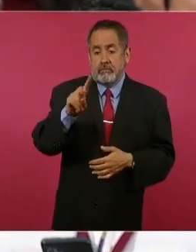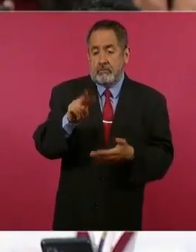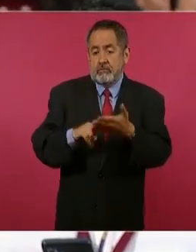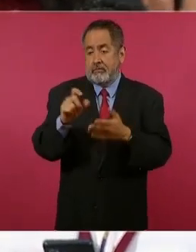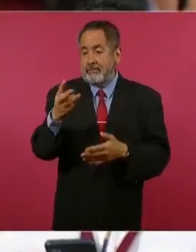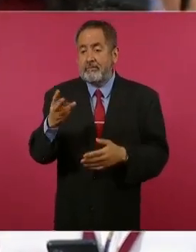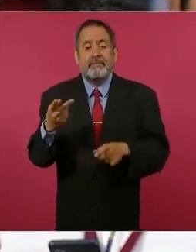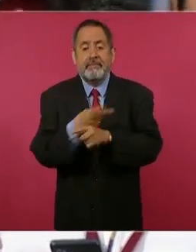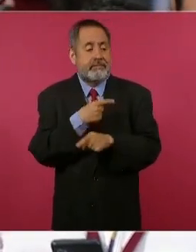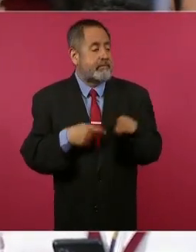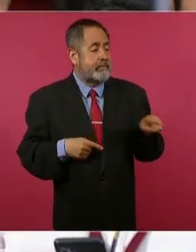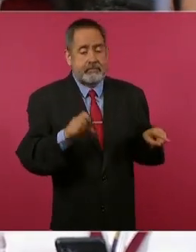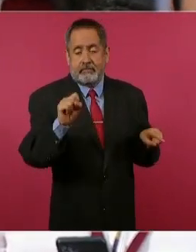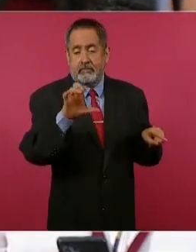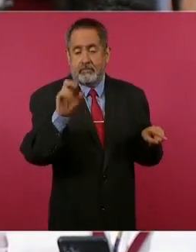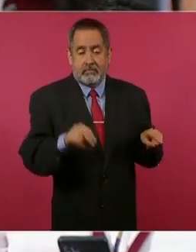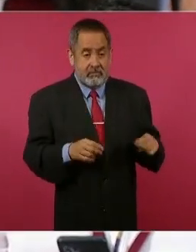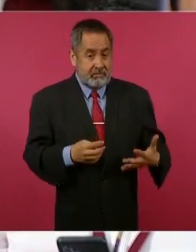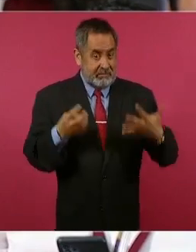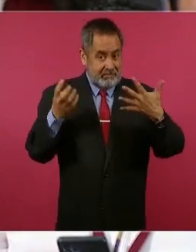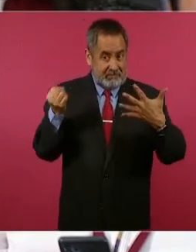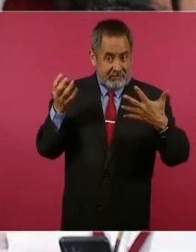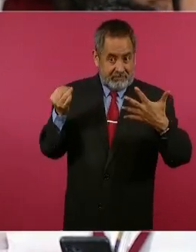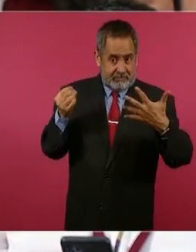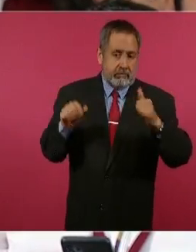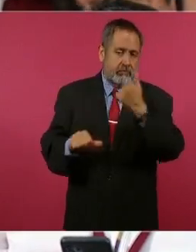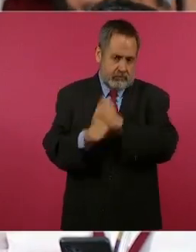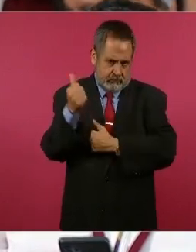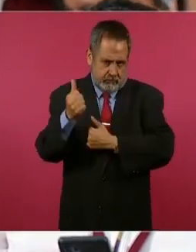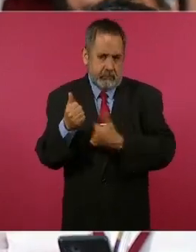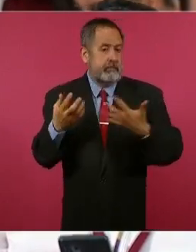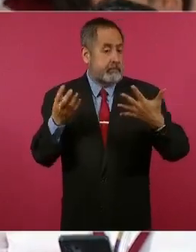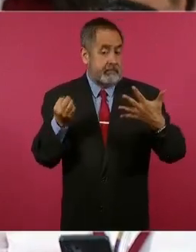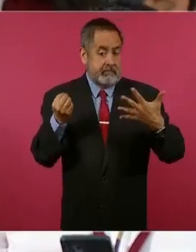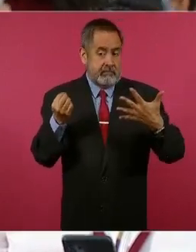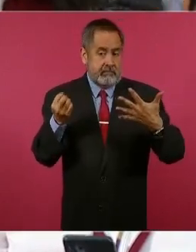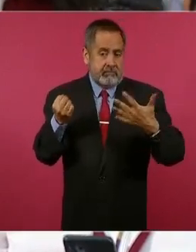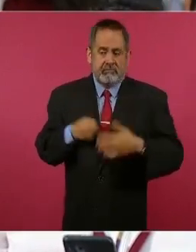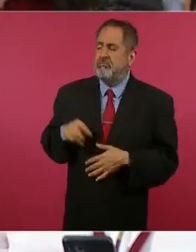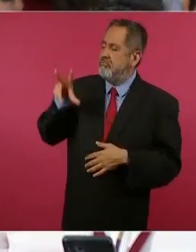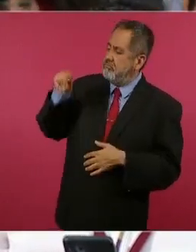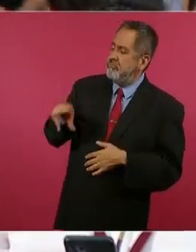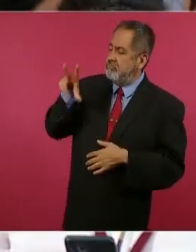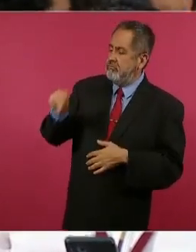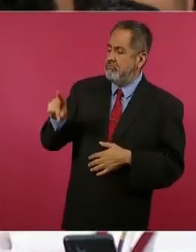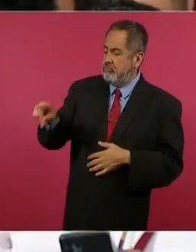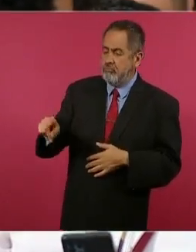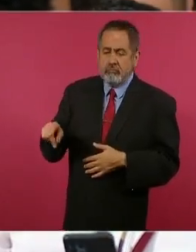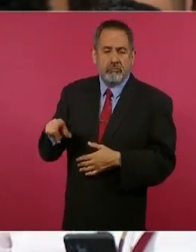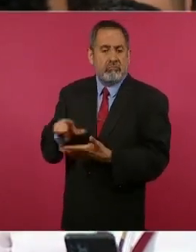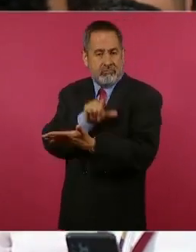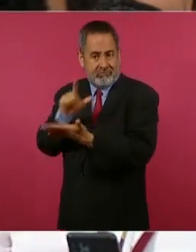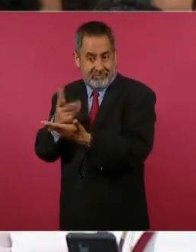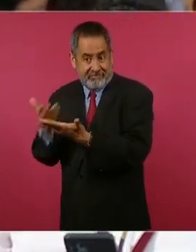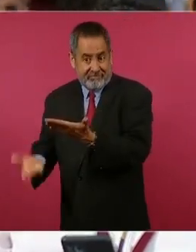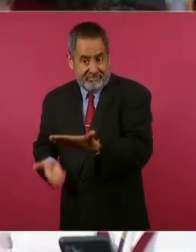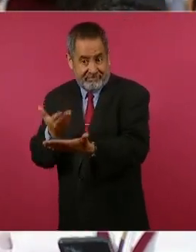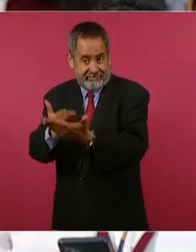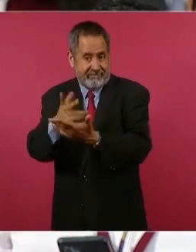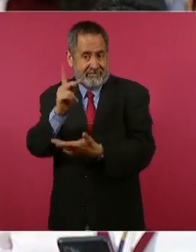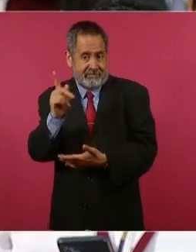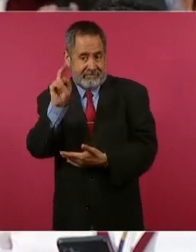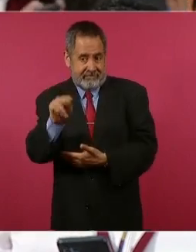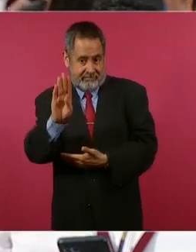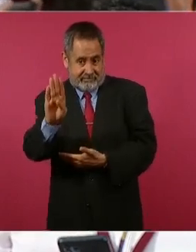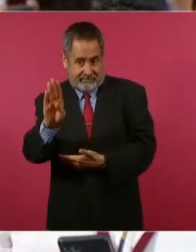Corte de Justicia de la Nación nueve de los once ministros y ministras votaron en contra del primer paquete de reformas del plan B